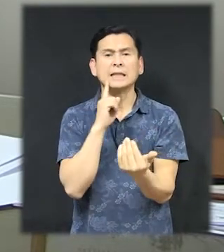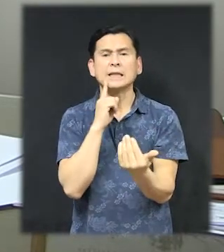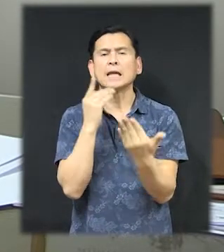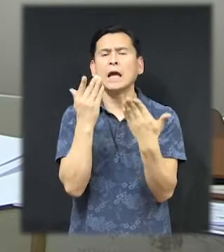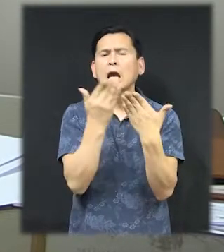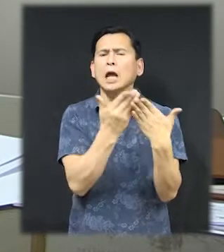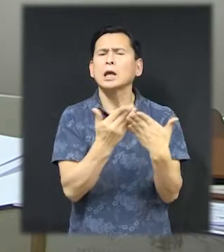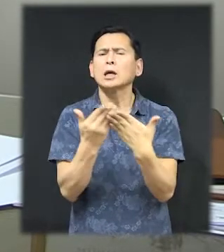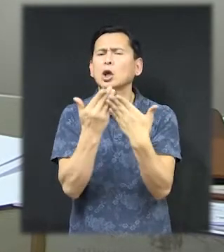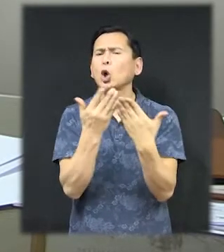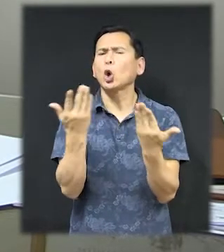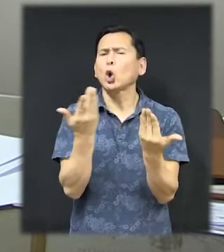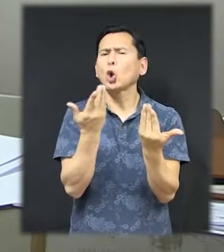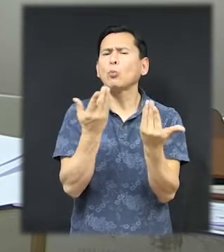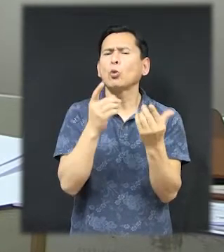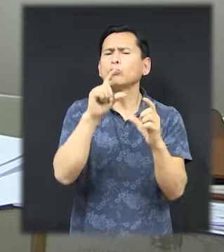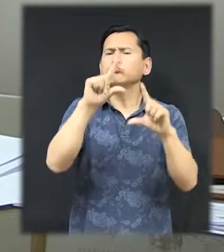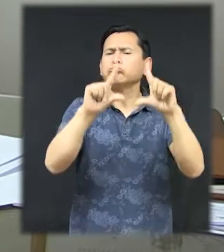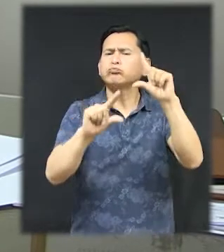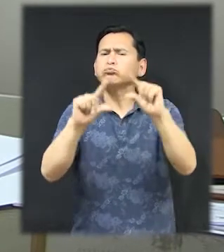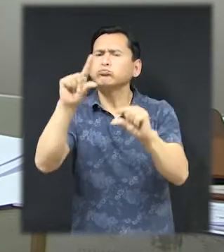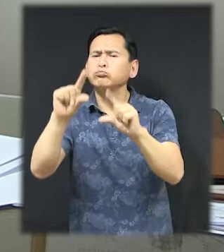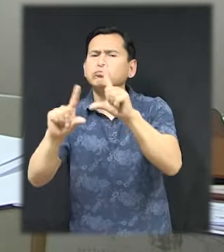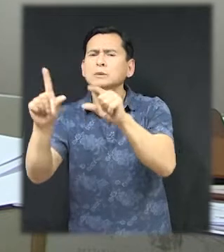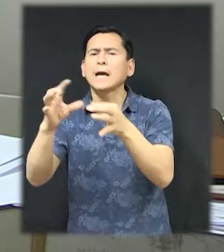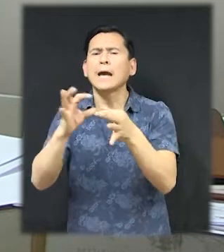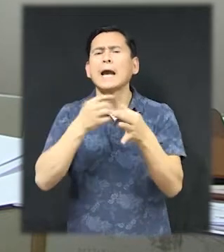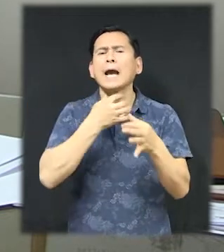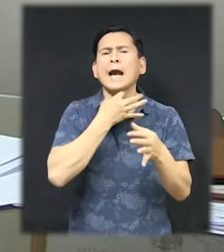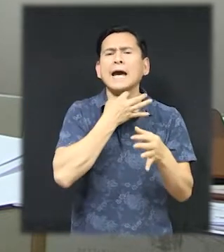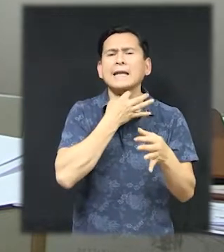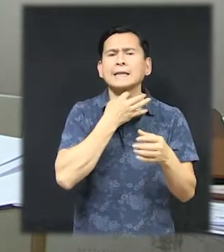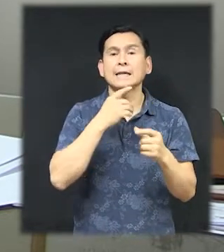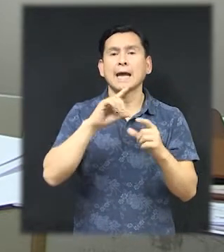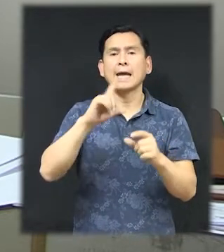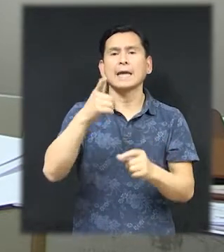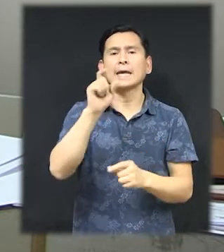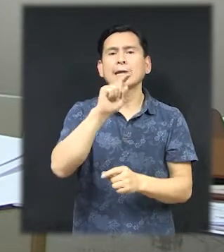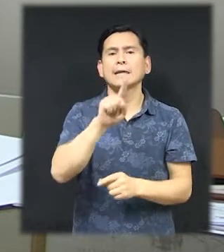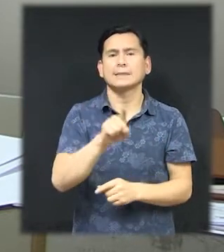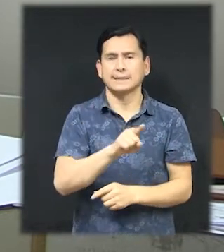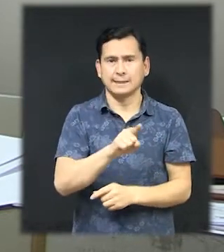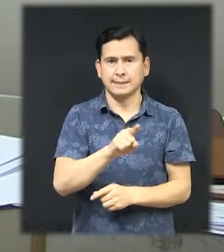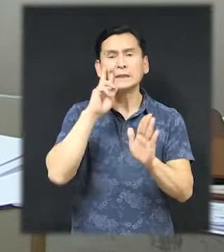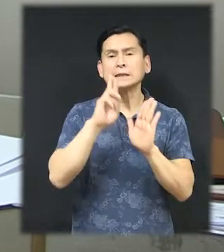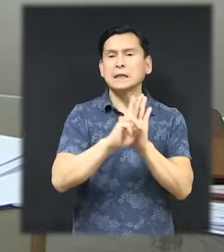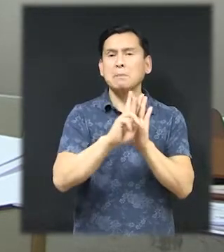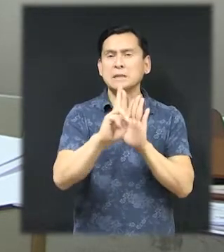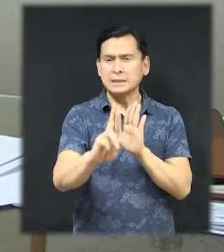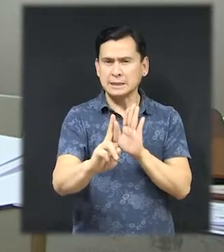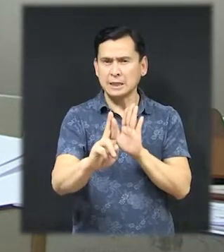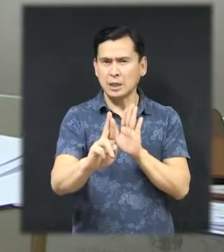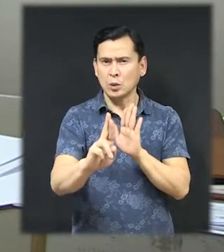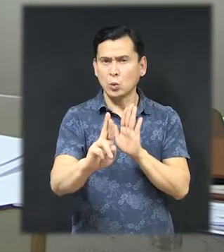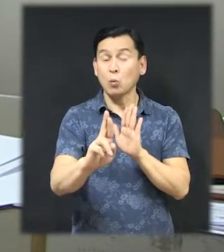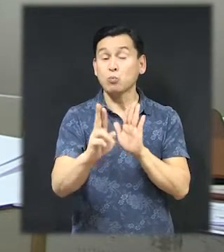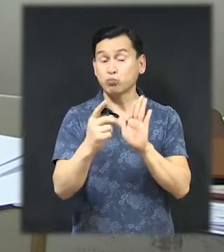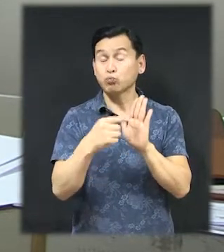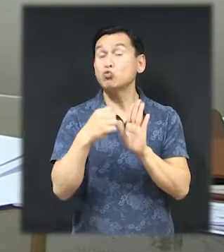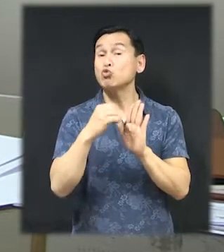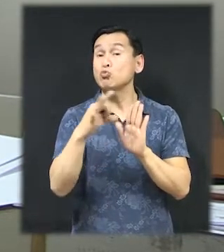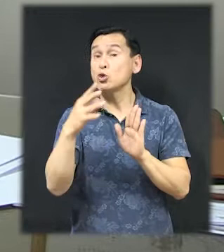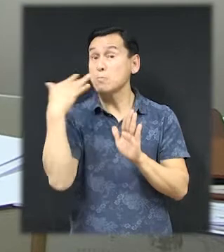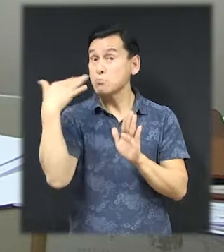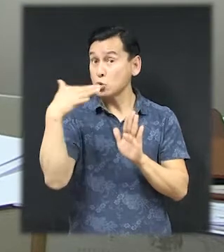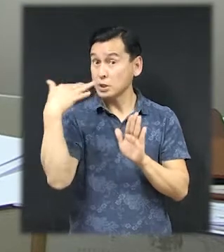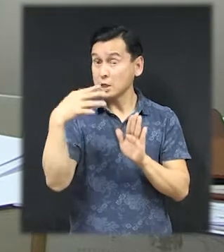hito importante para la comunidad o la más visible desde el punto de vista de los números tiene que ver con la oportunidad, o sea, cumplir dentro de los